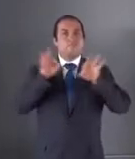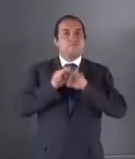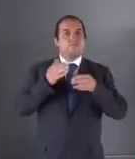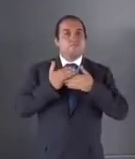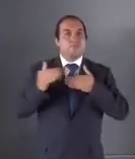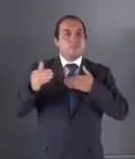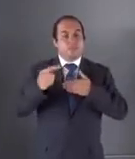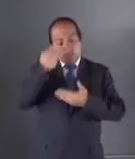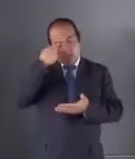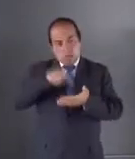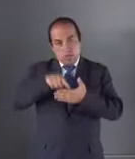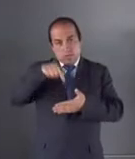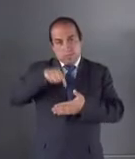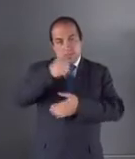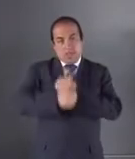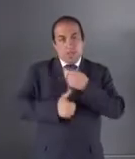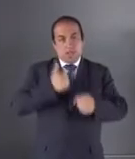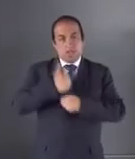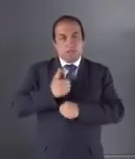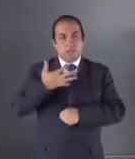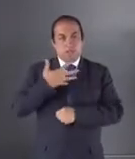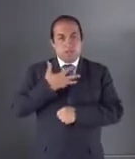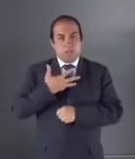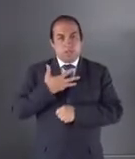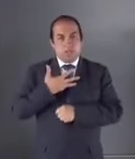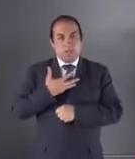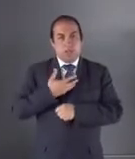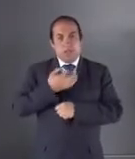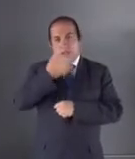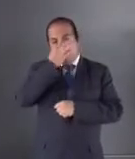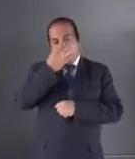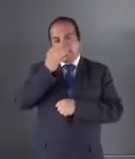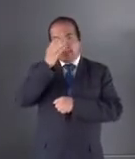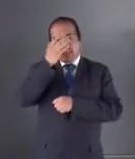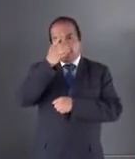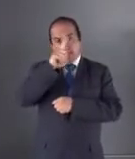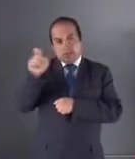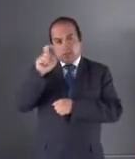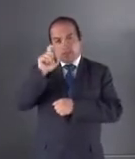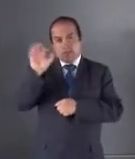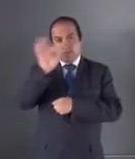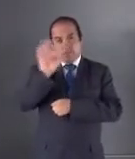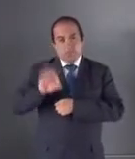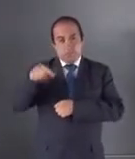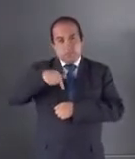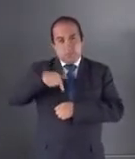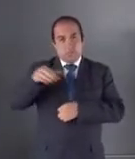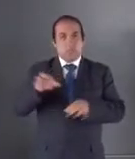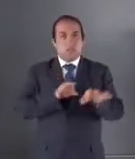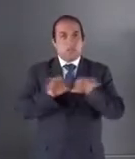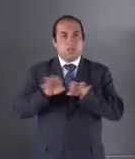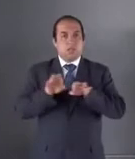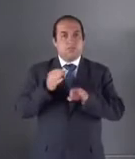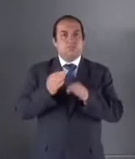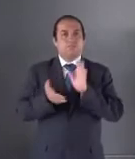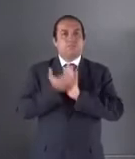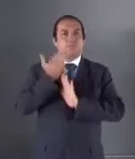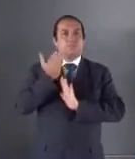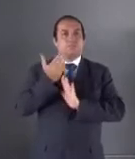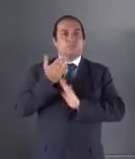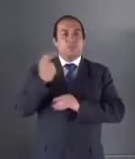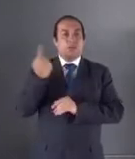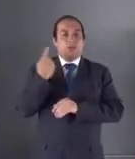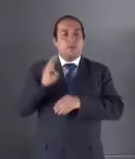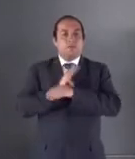pues vamos a tener casi el 100% de esta obra, que va a beneficiar a cerca de